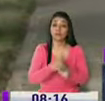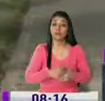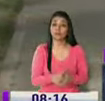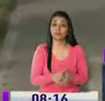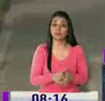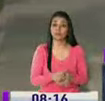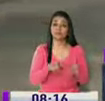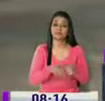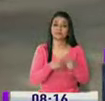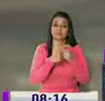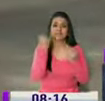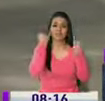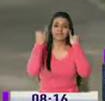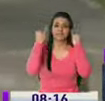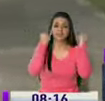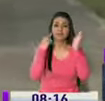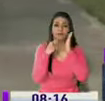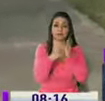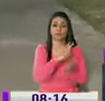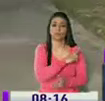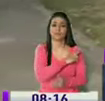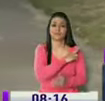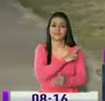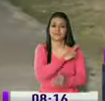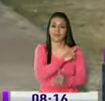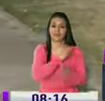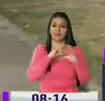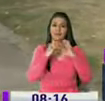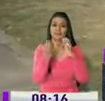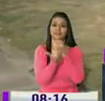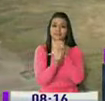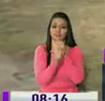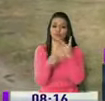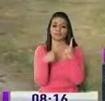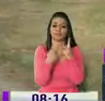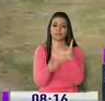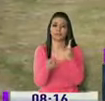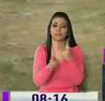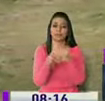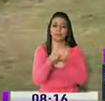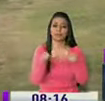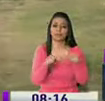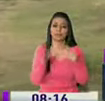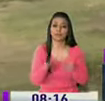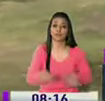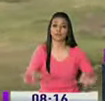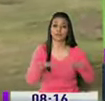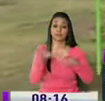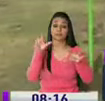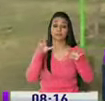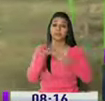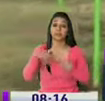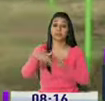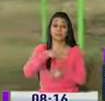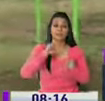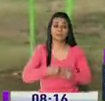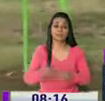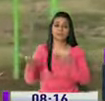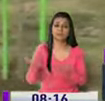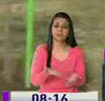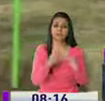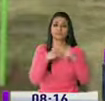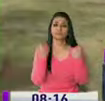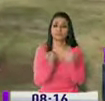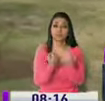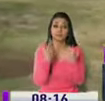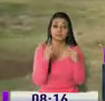a hacer iniciativas como la Universidad del Pacífico, con la Ciencia del Rollo y los administradores del parque, para poder hacer estos eventos sociales en los cuales se